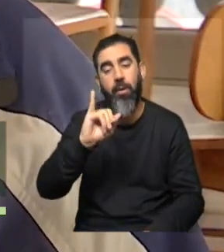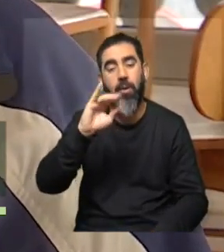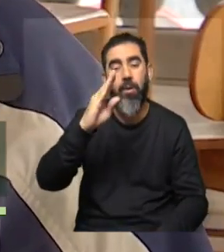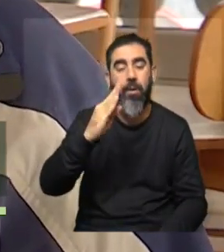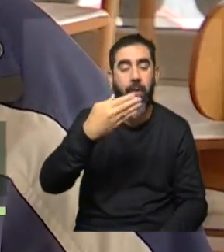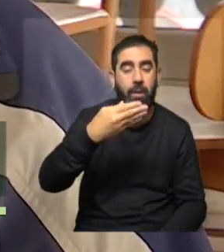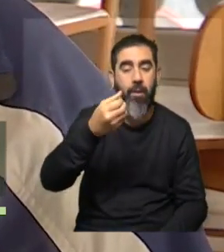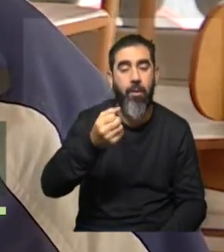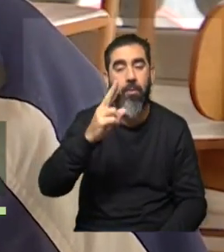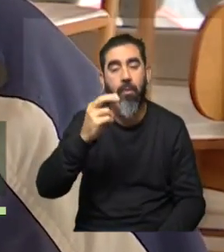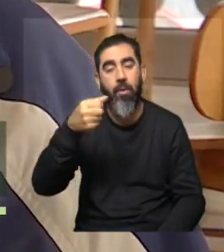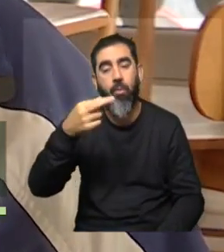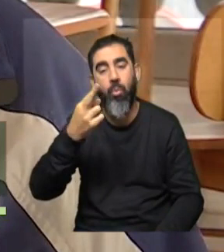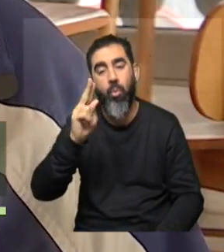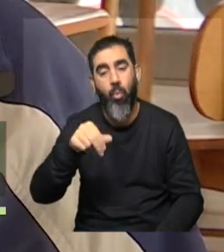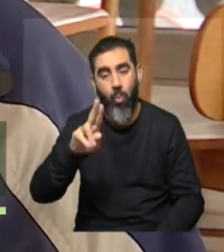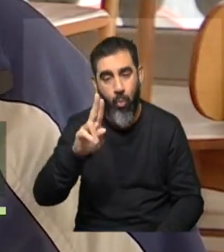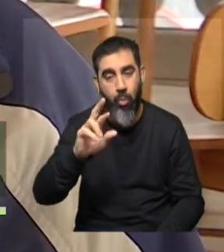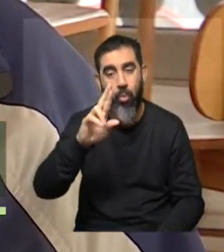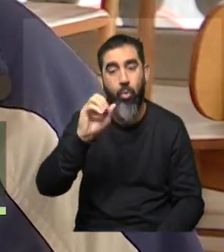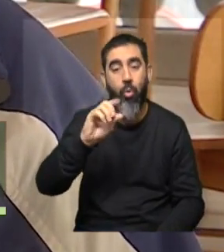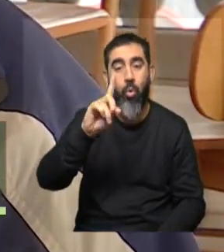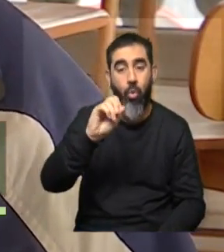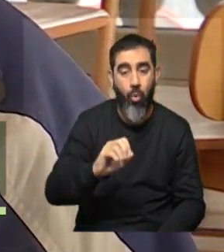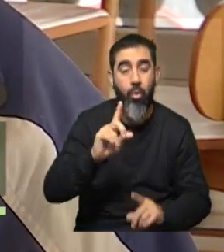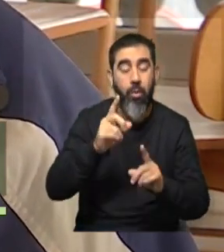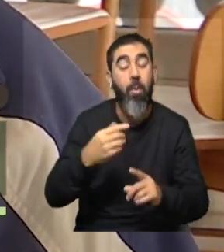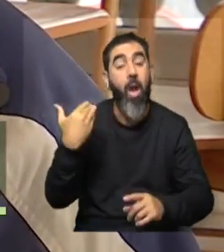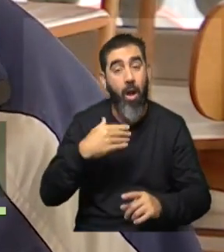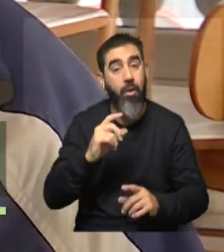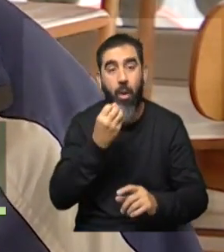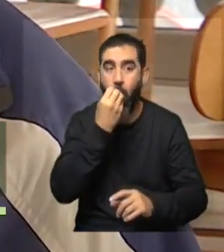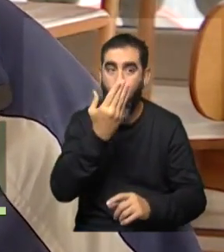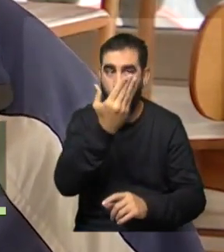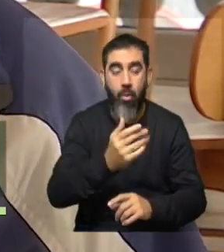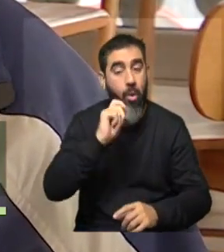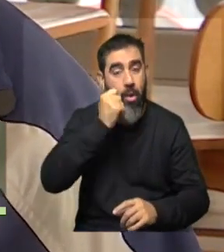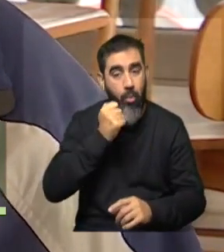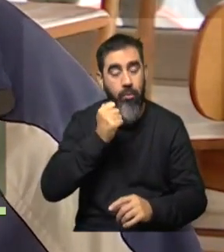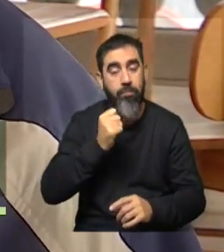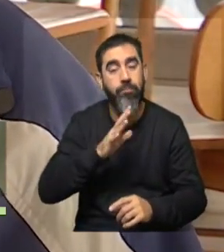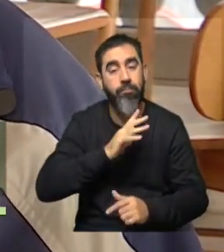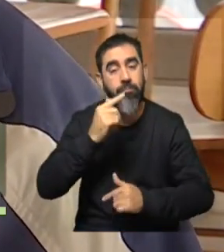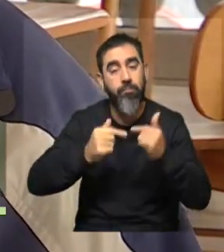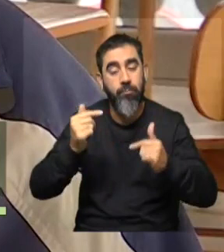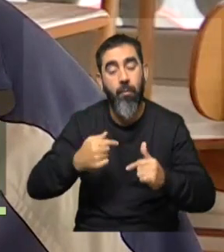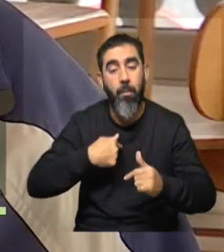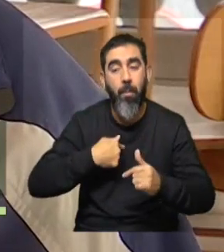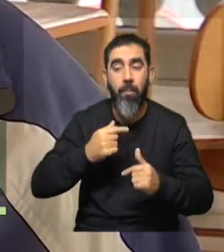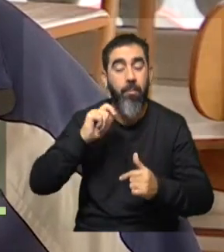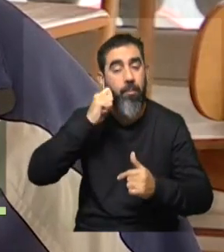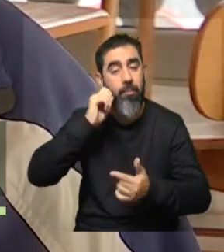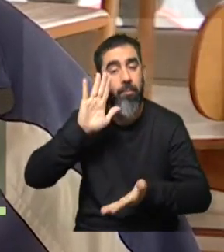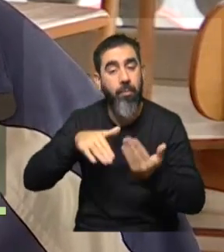no de ellos no me quedó mucho en Argentina también pisa fuerte Quiroga y tiene los elementos que para mí hace que algo sea